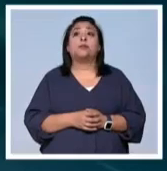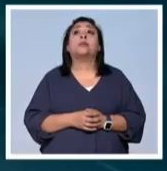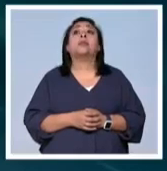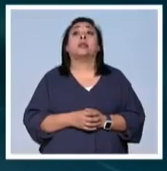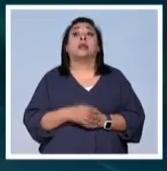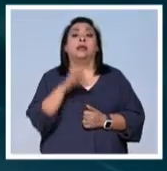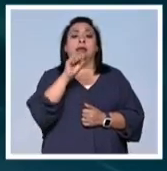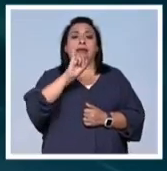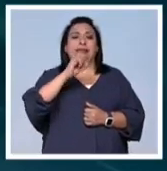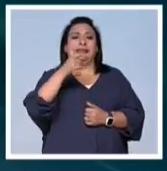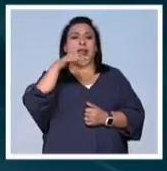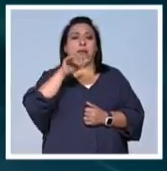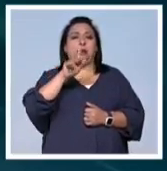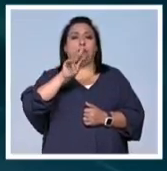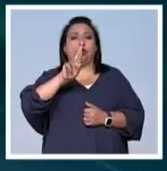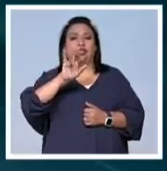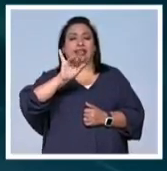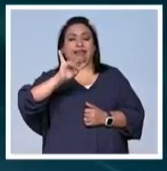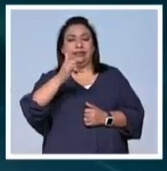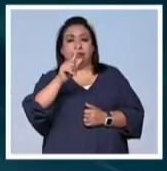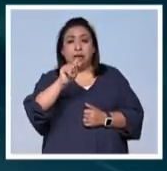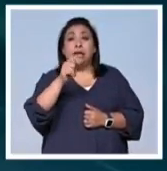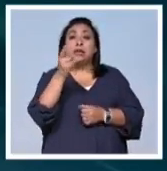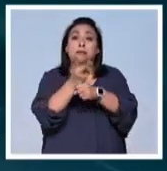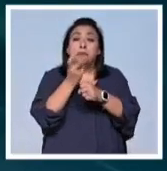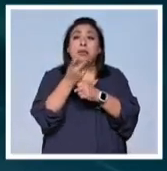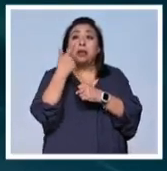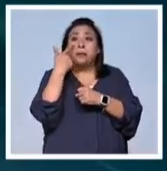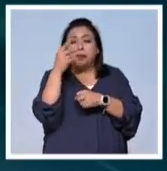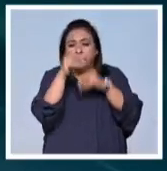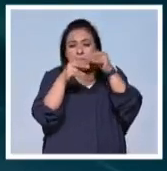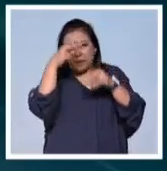l Sigma project nos invita a explorar la composición mexicana contemporánea